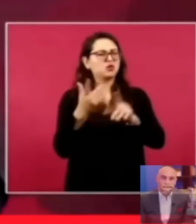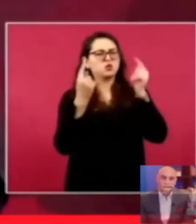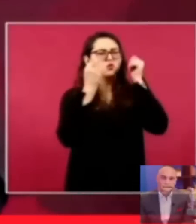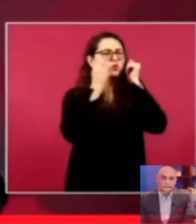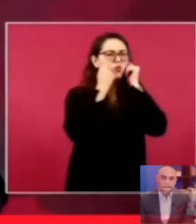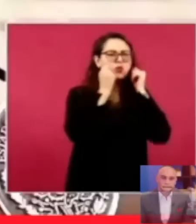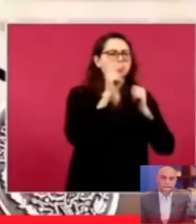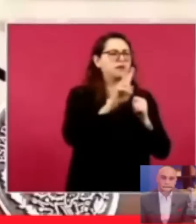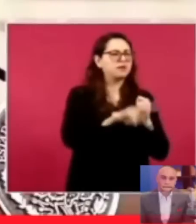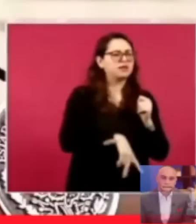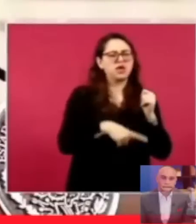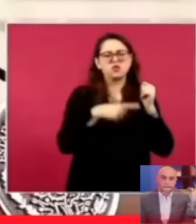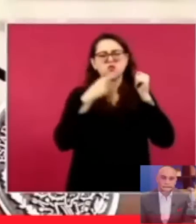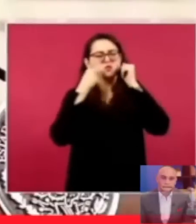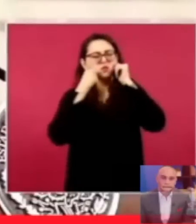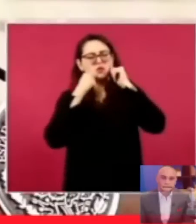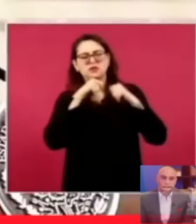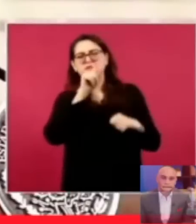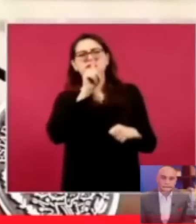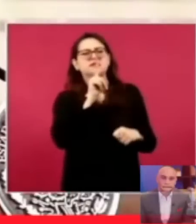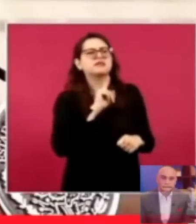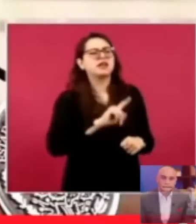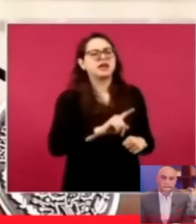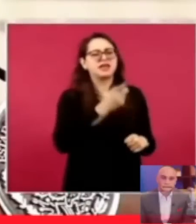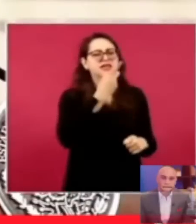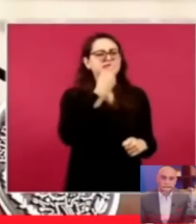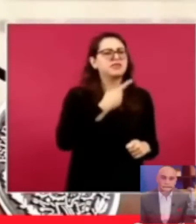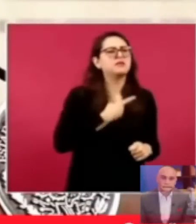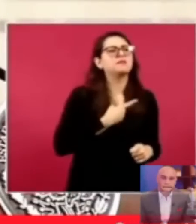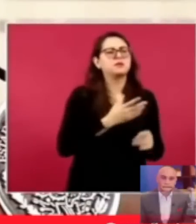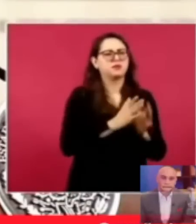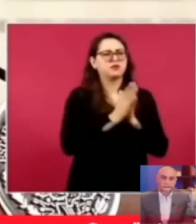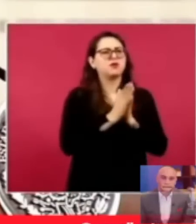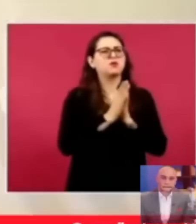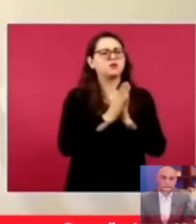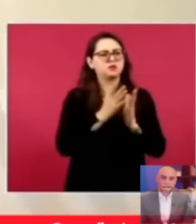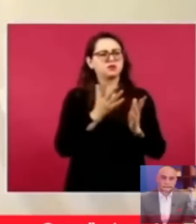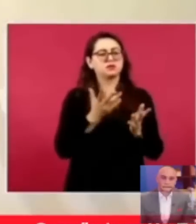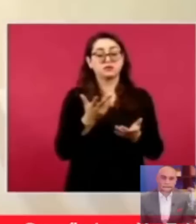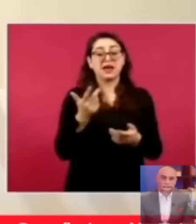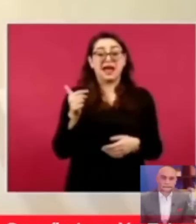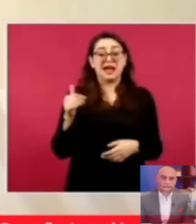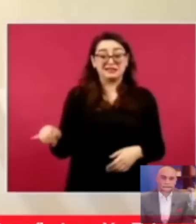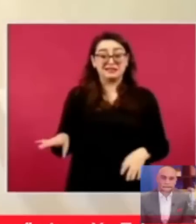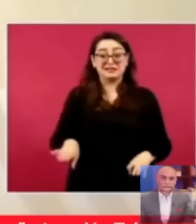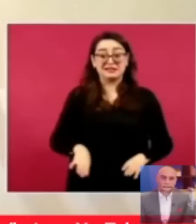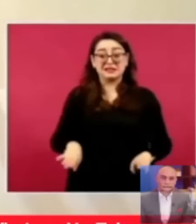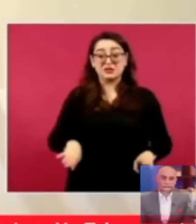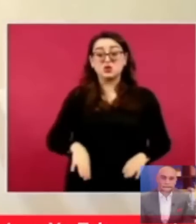Manuel o de amlo o del